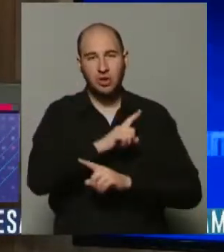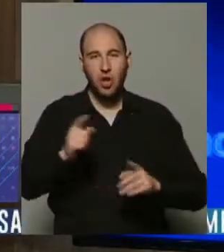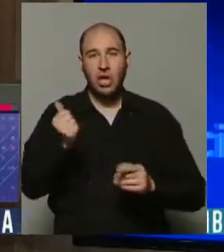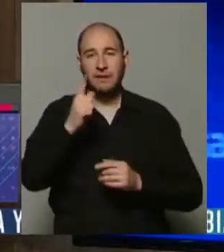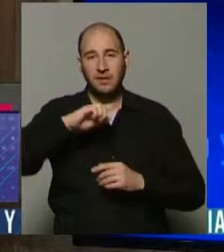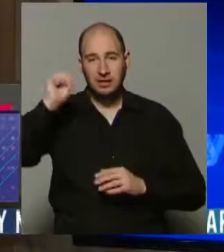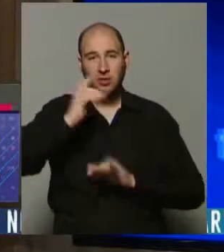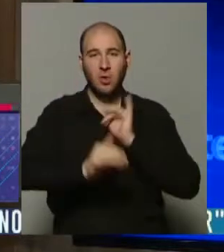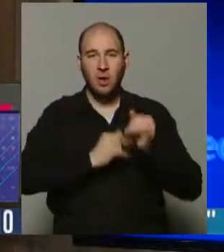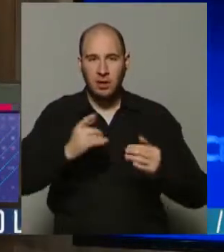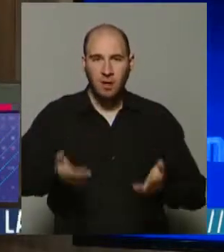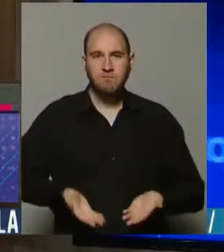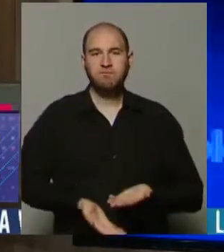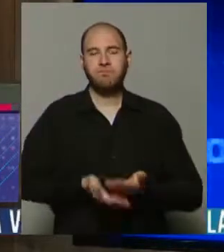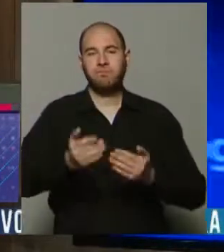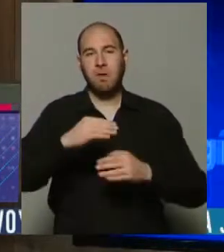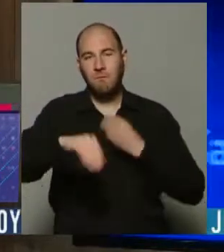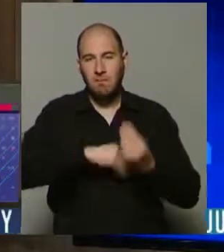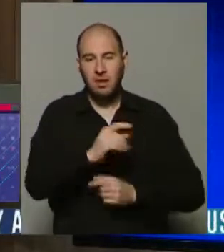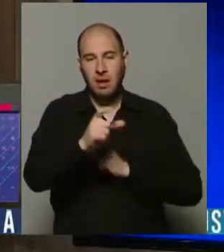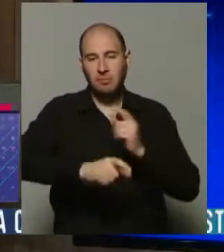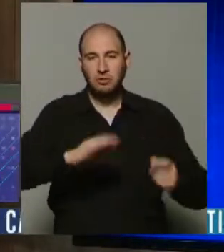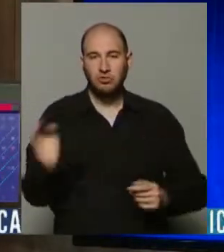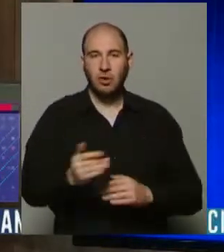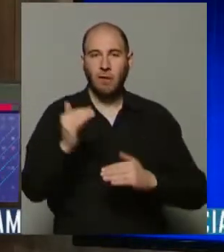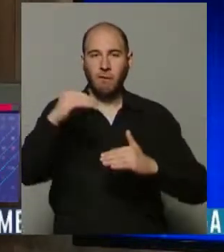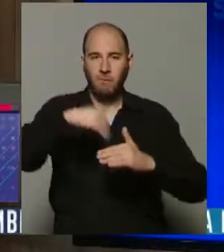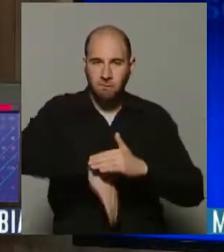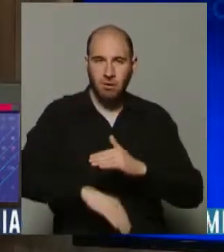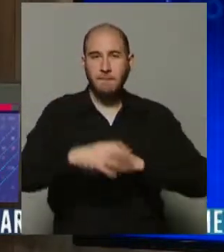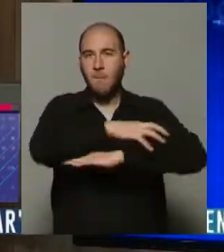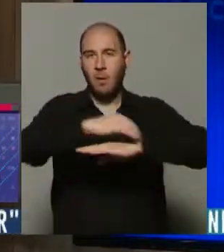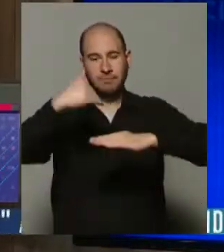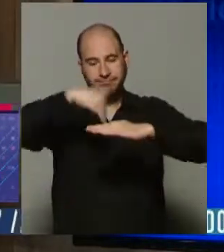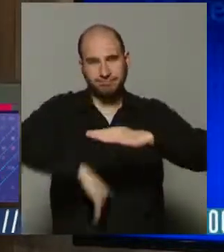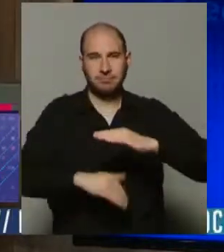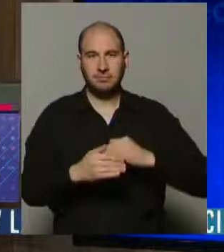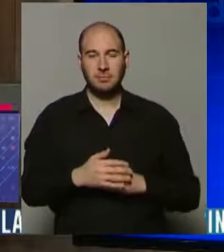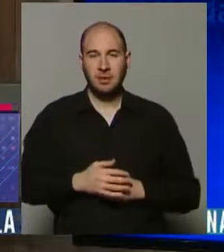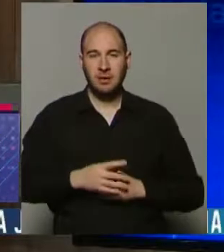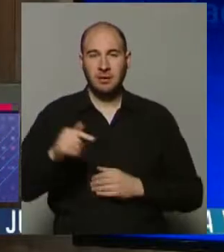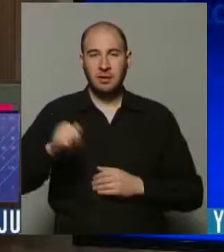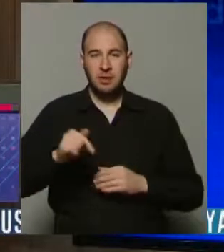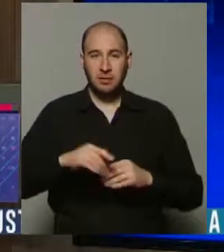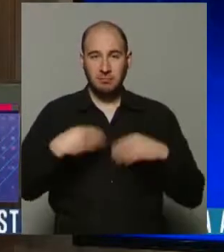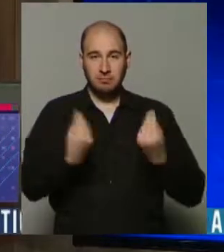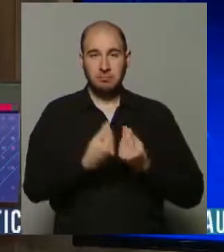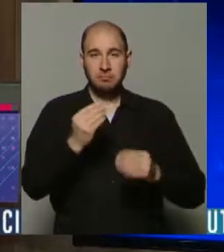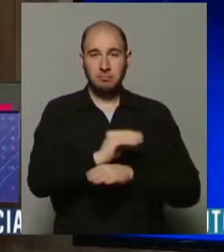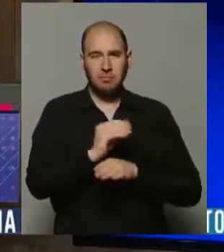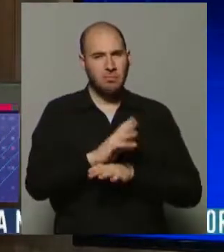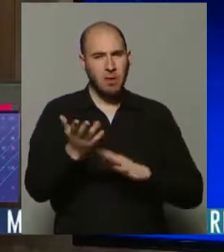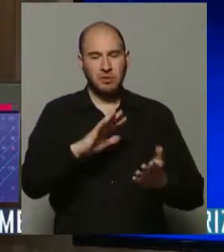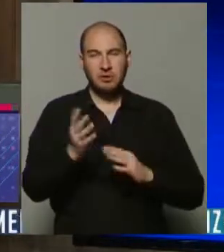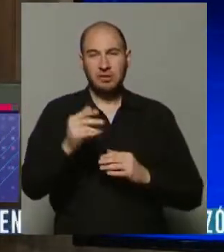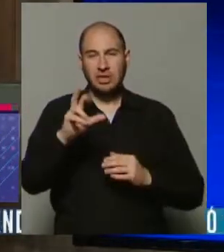inflación, insisto, ha ido empujando a las familias y a las personas a descender por debajo de esta línea. Hoy con una canasta básica que está